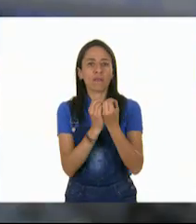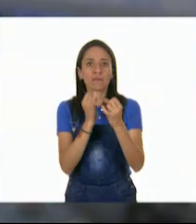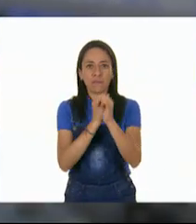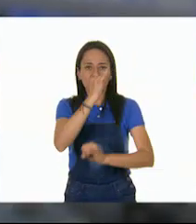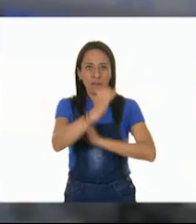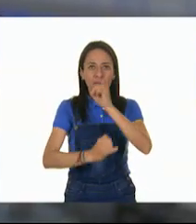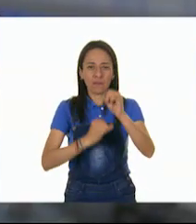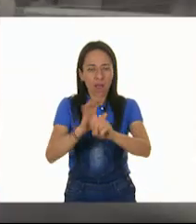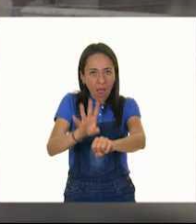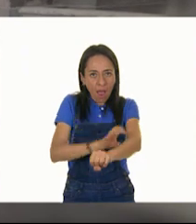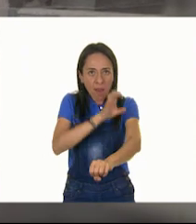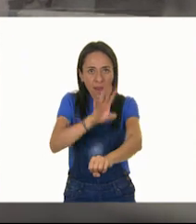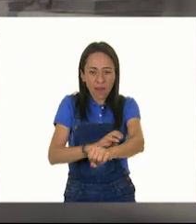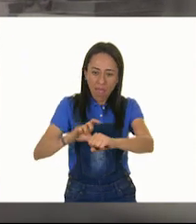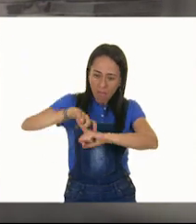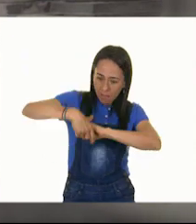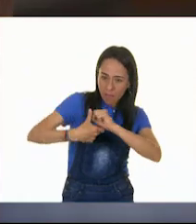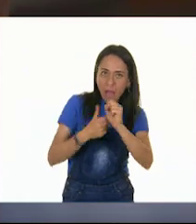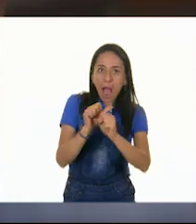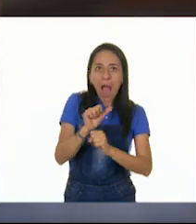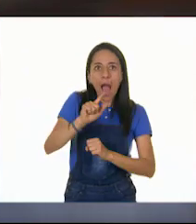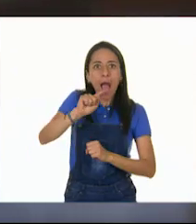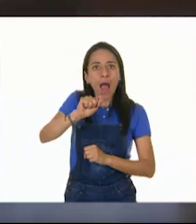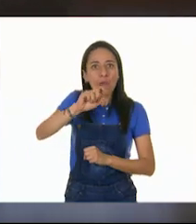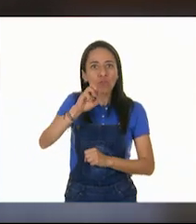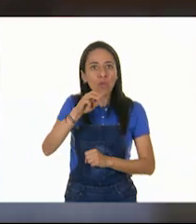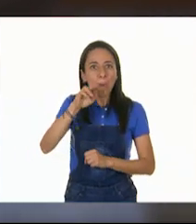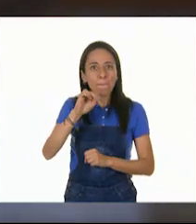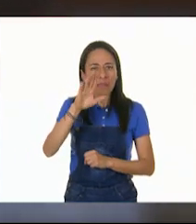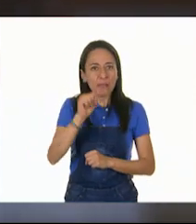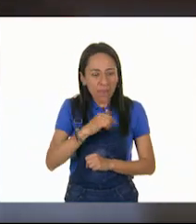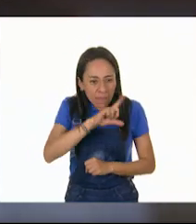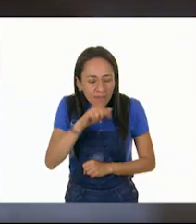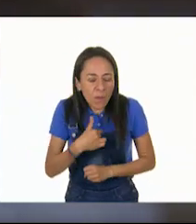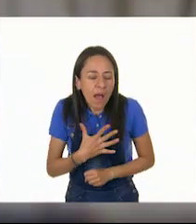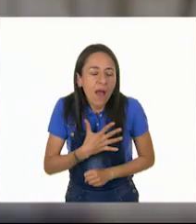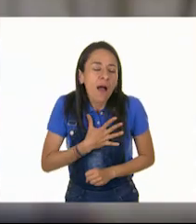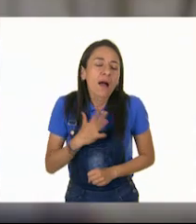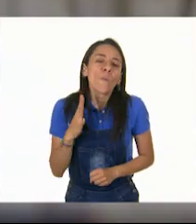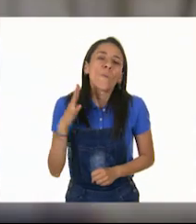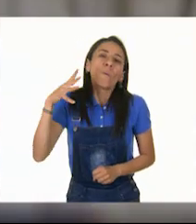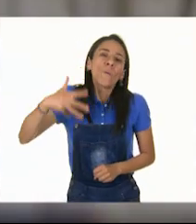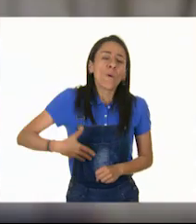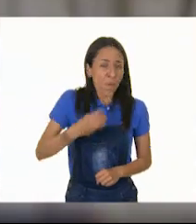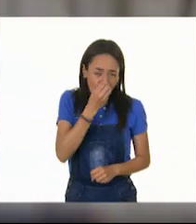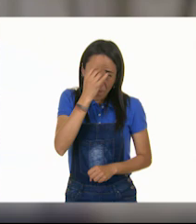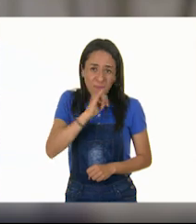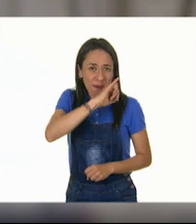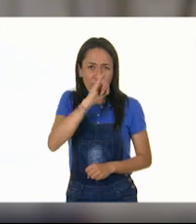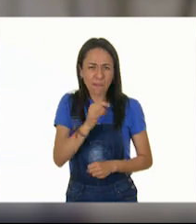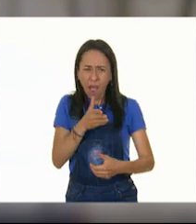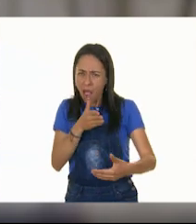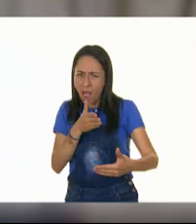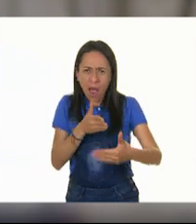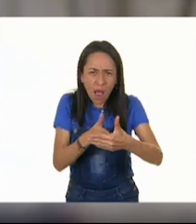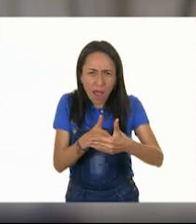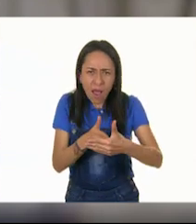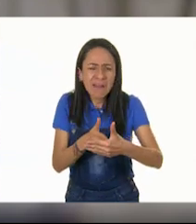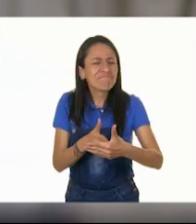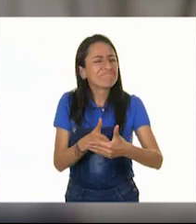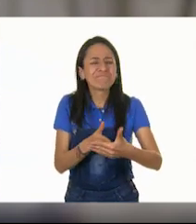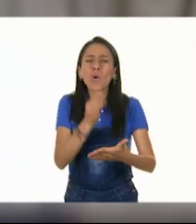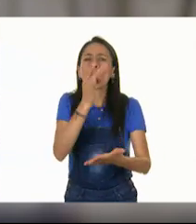conduciendo mi pasión en un orgullo que nunca podré olvidar los límites solamente se crearon para